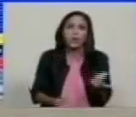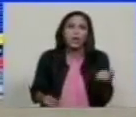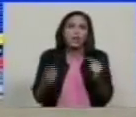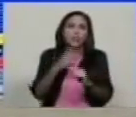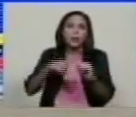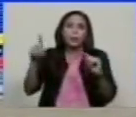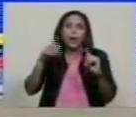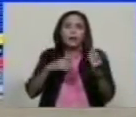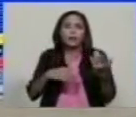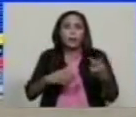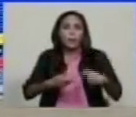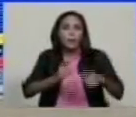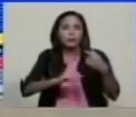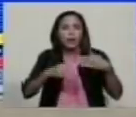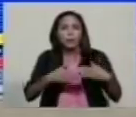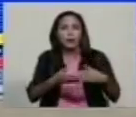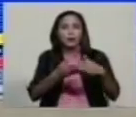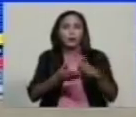¿Ah?